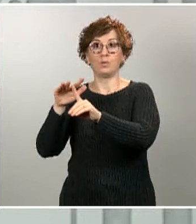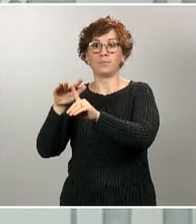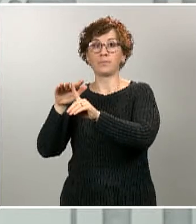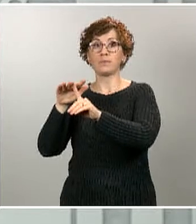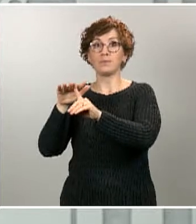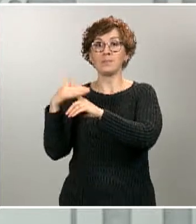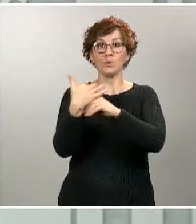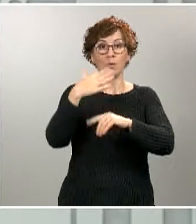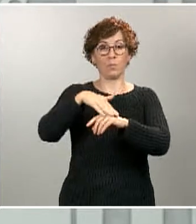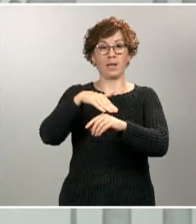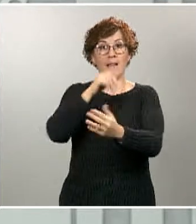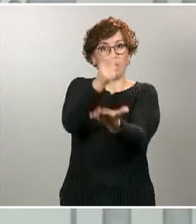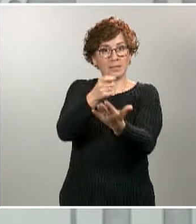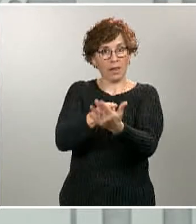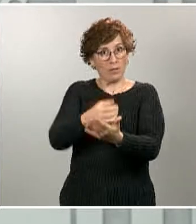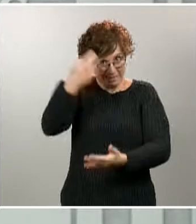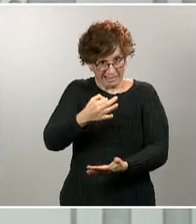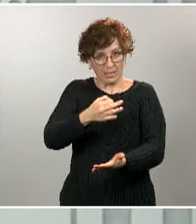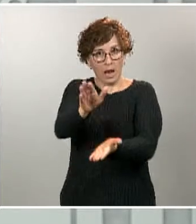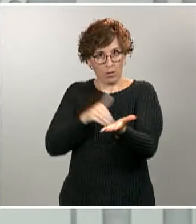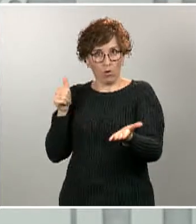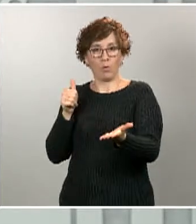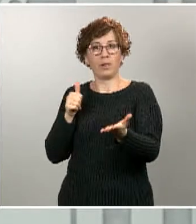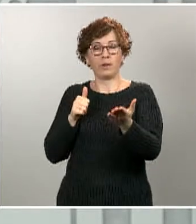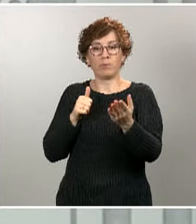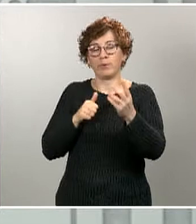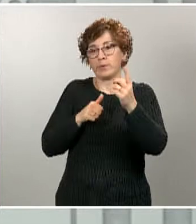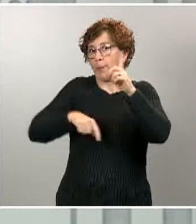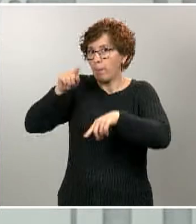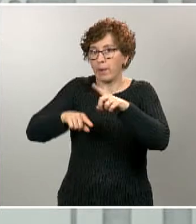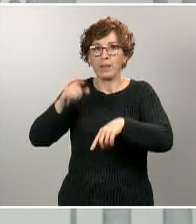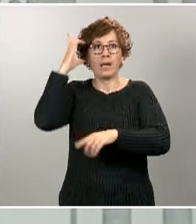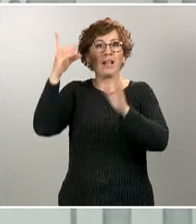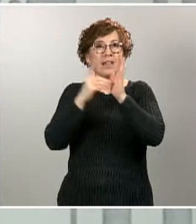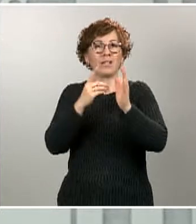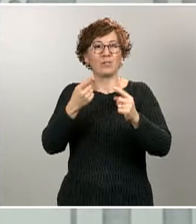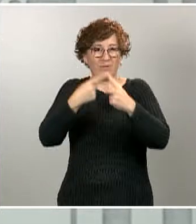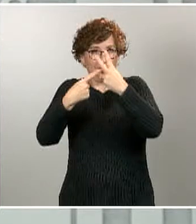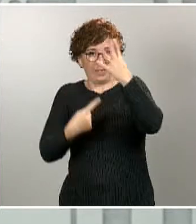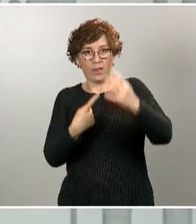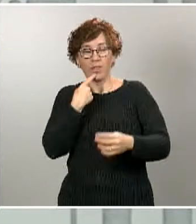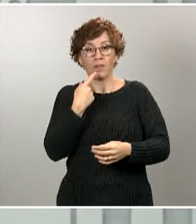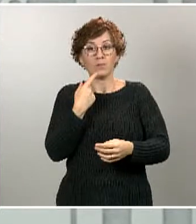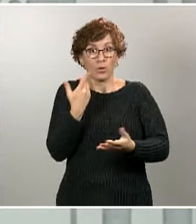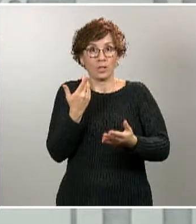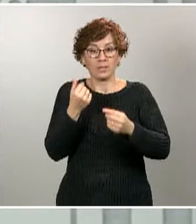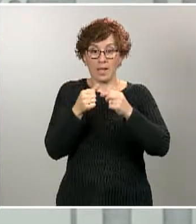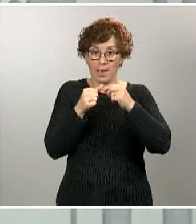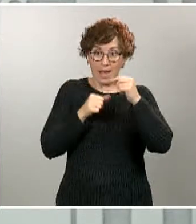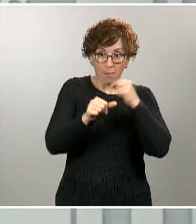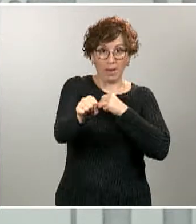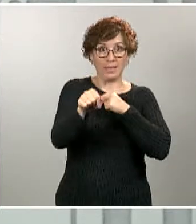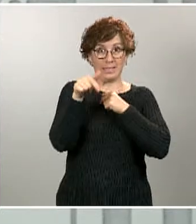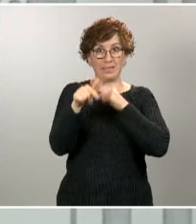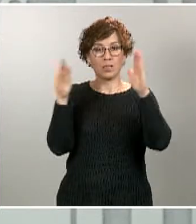las reciban a través de los diferentes reales decretos, y todo ello va a exigir que a partir de ese momento seamos capaces